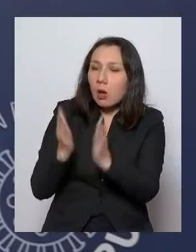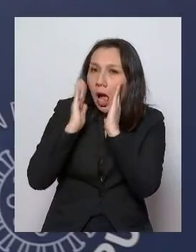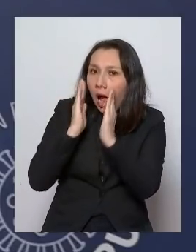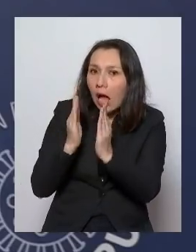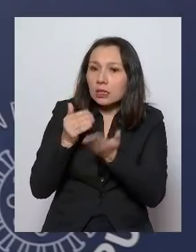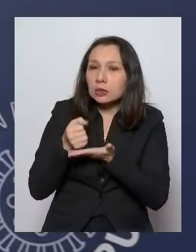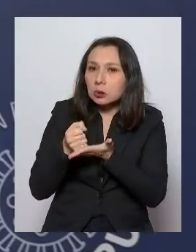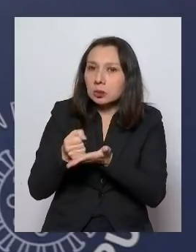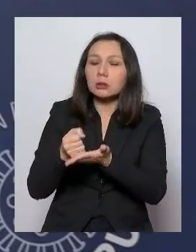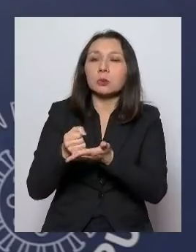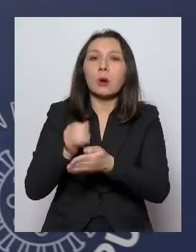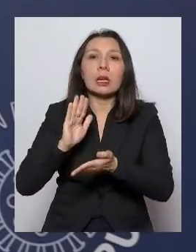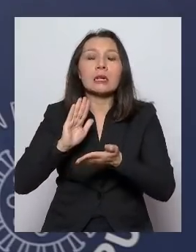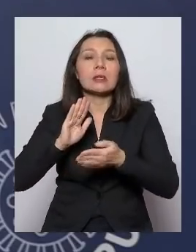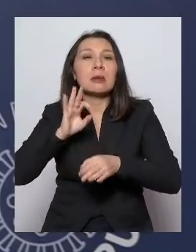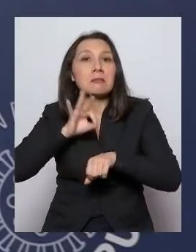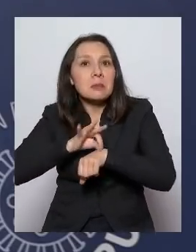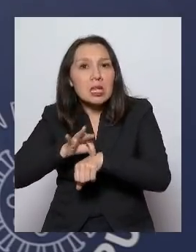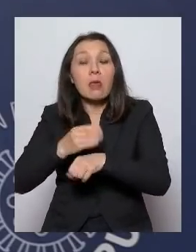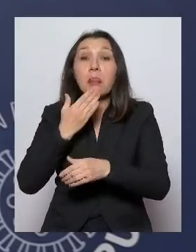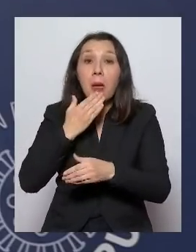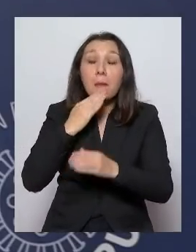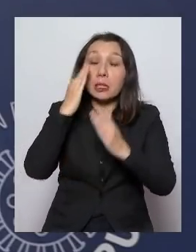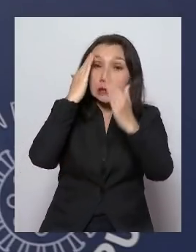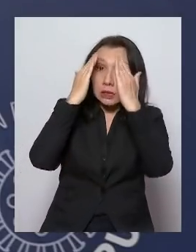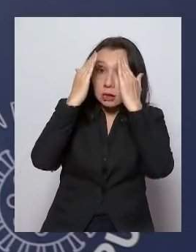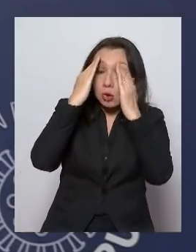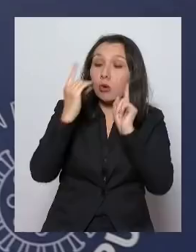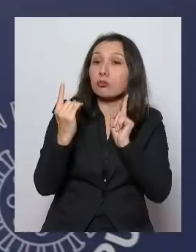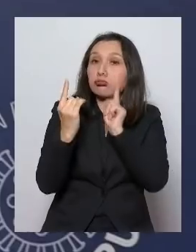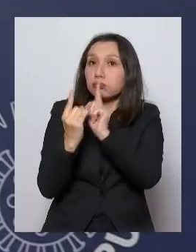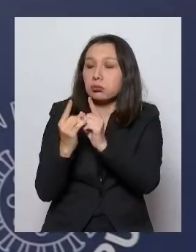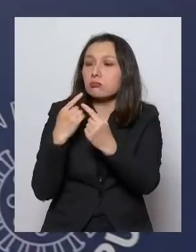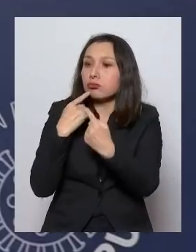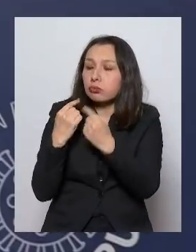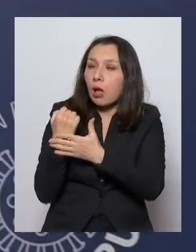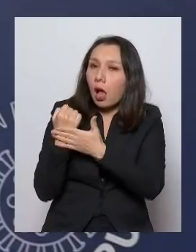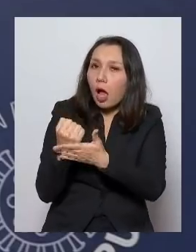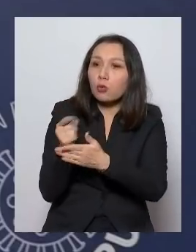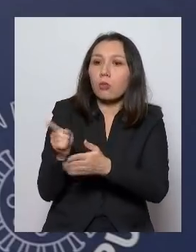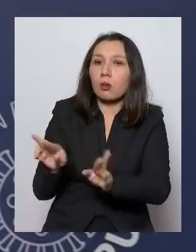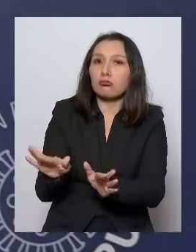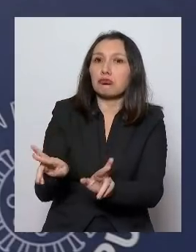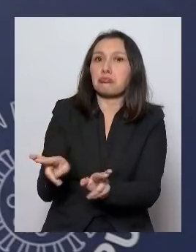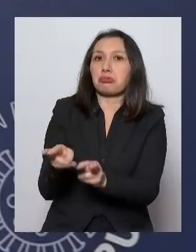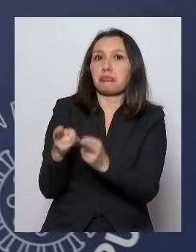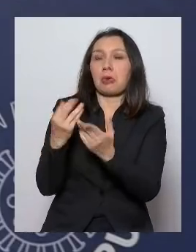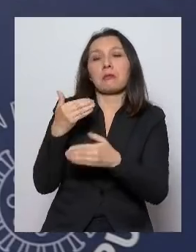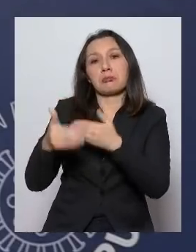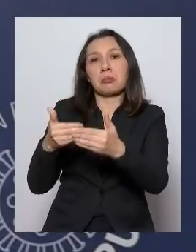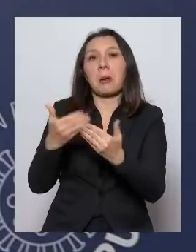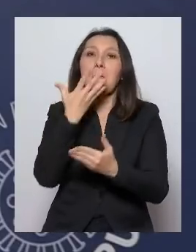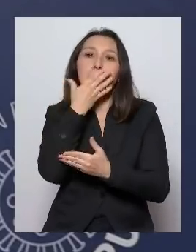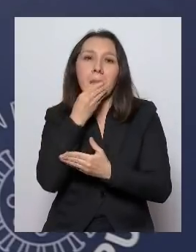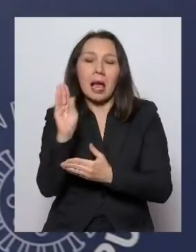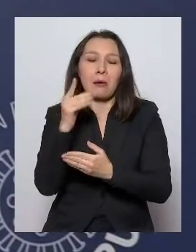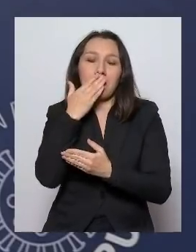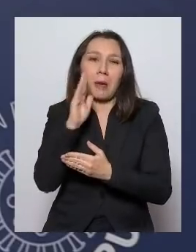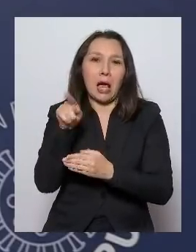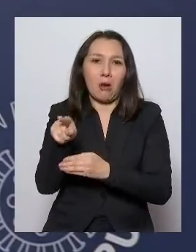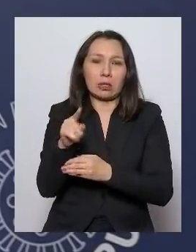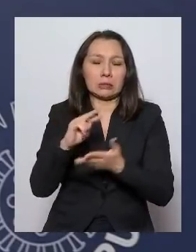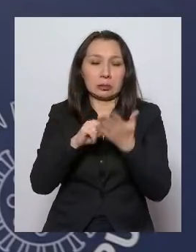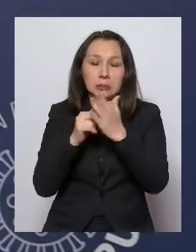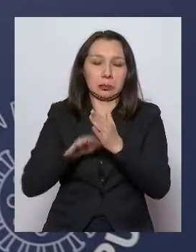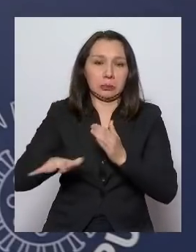salud, atención psicológica también, de manera tal de colaborar a que salgan adelante de esta tremenda